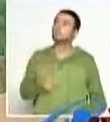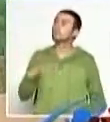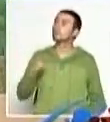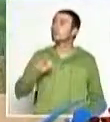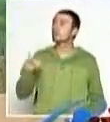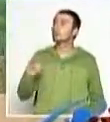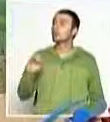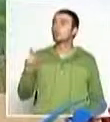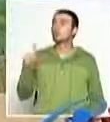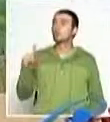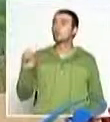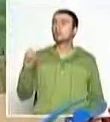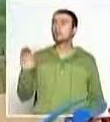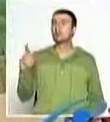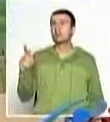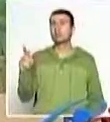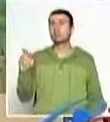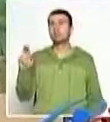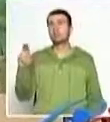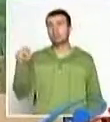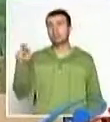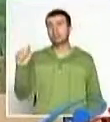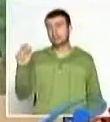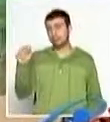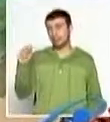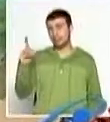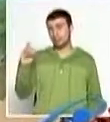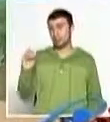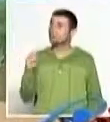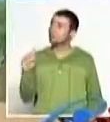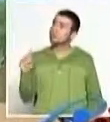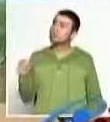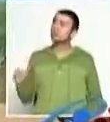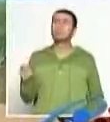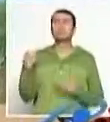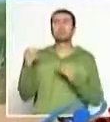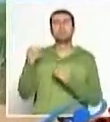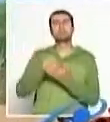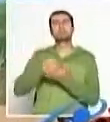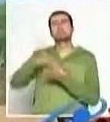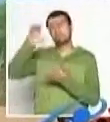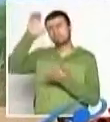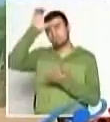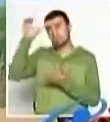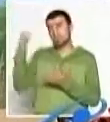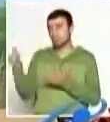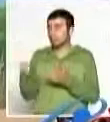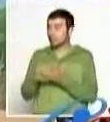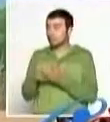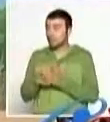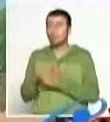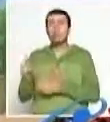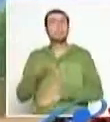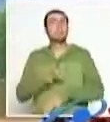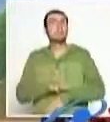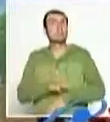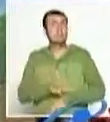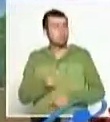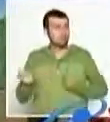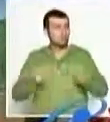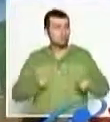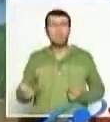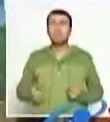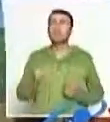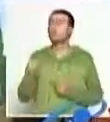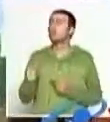García, usted tiene un amplio conocimiento en la parte educativa y la medicina biológica. Hablemos un poco por